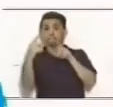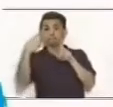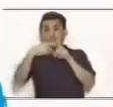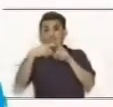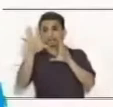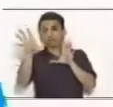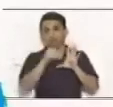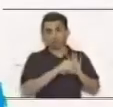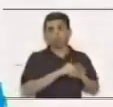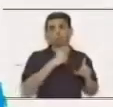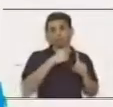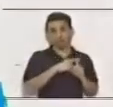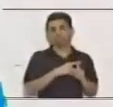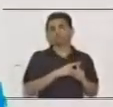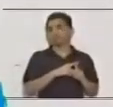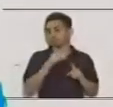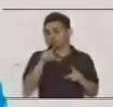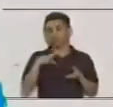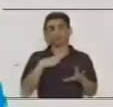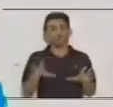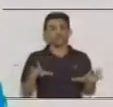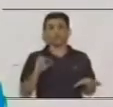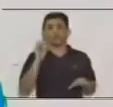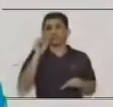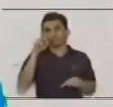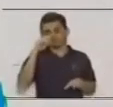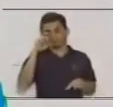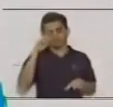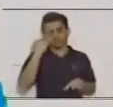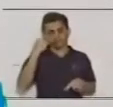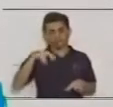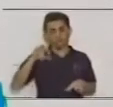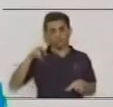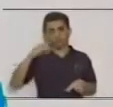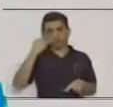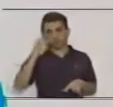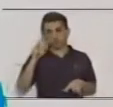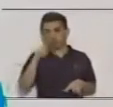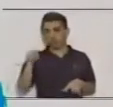ahí tenemos un trinomio cuadrado perfecto resuelto.